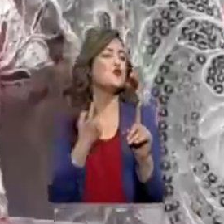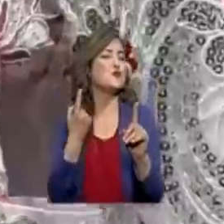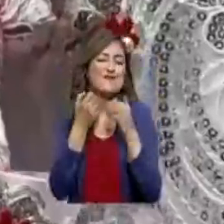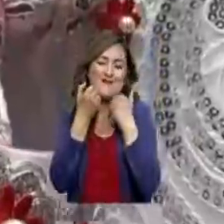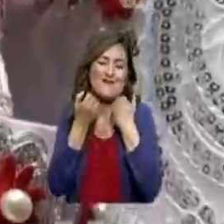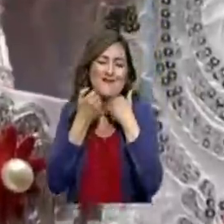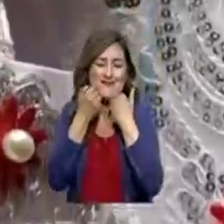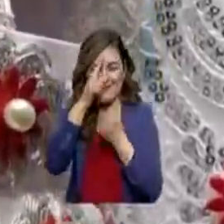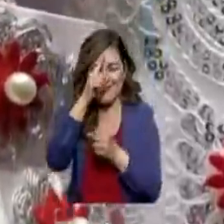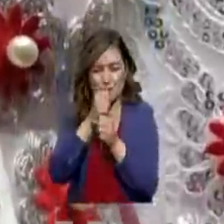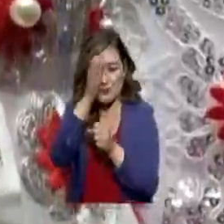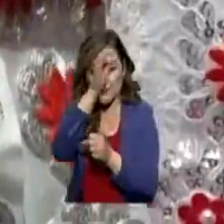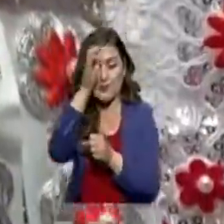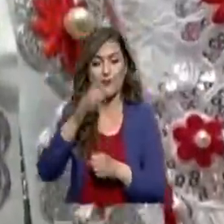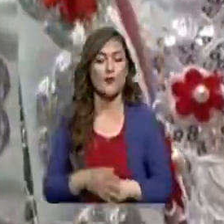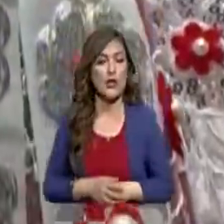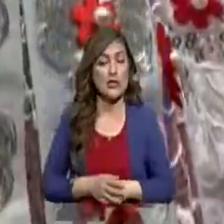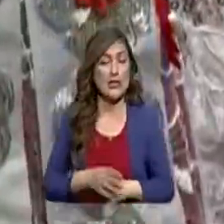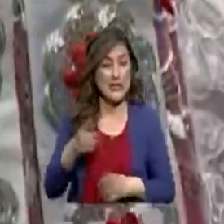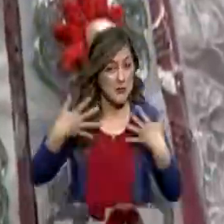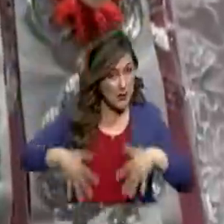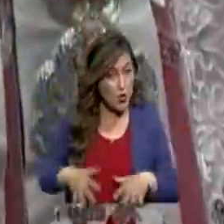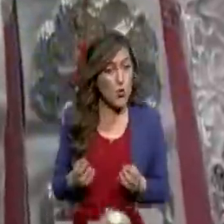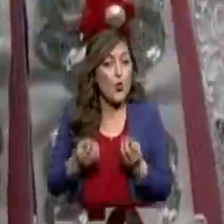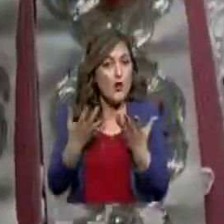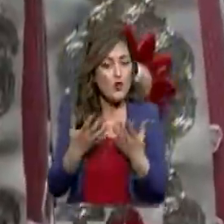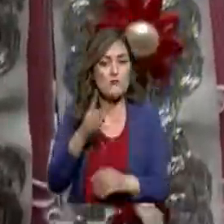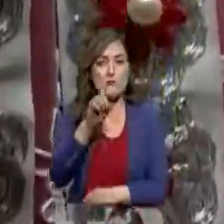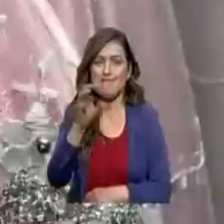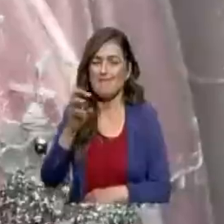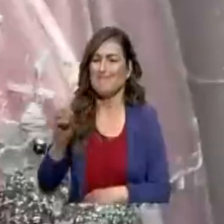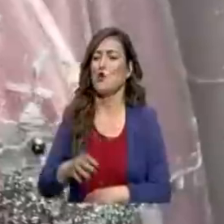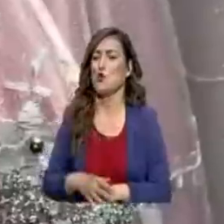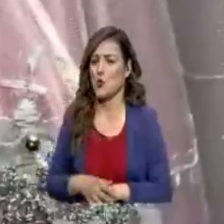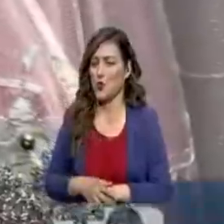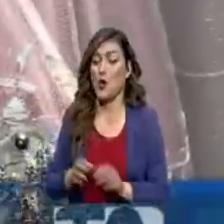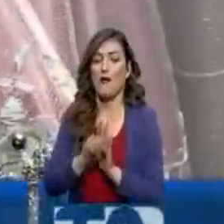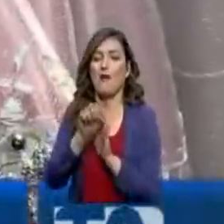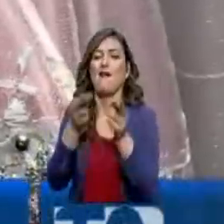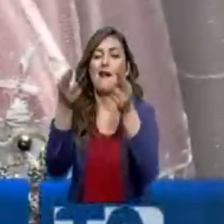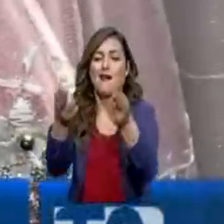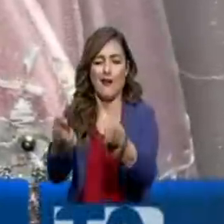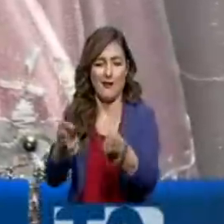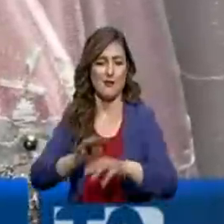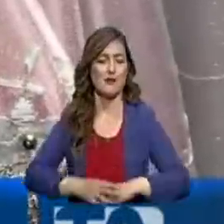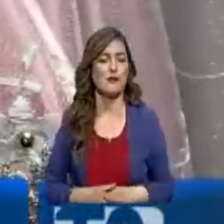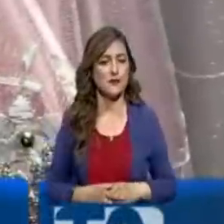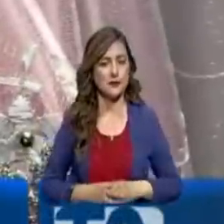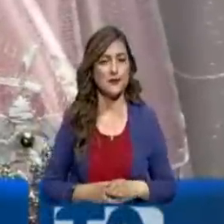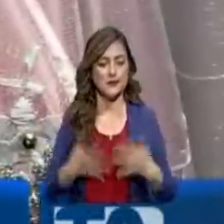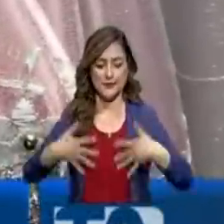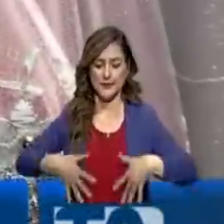de 1.500 vestidos que han sido obsequiados en su totalidad. Sin duda, estas hermosas prendas son solo el complemento